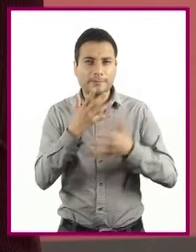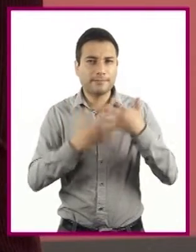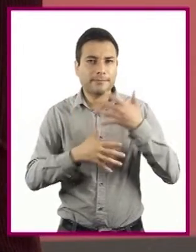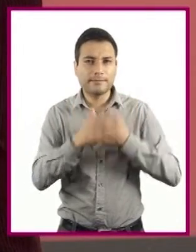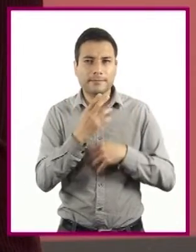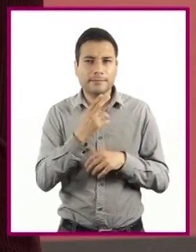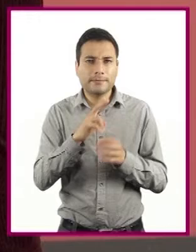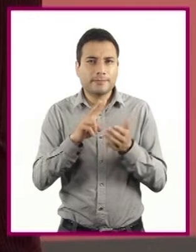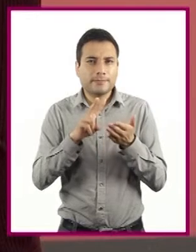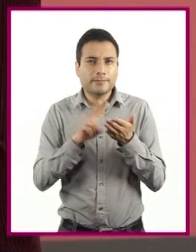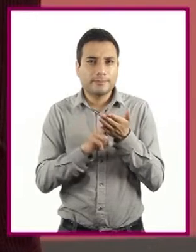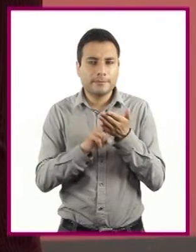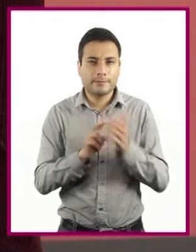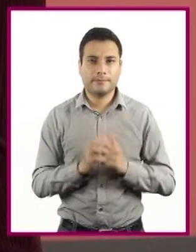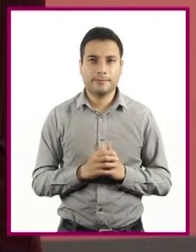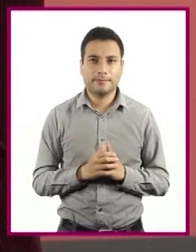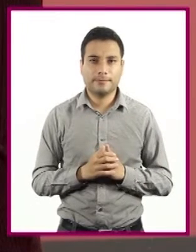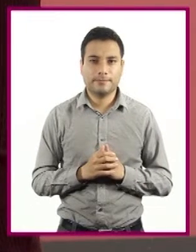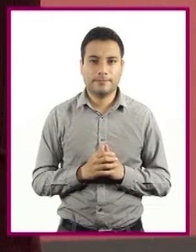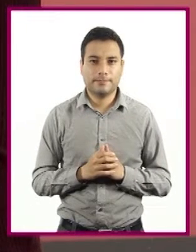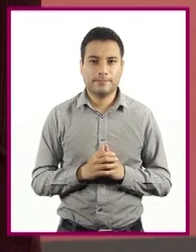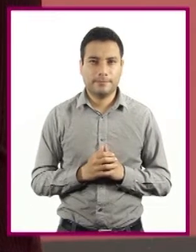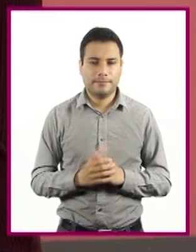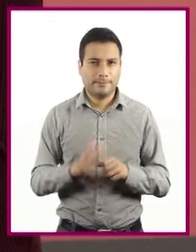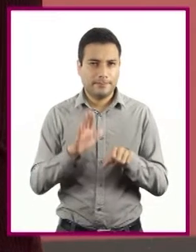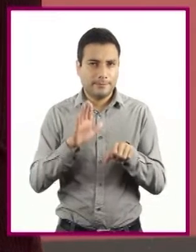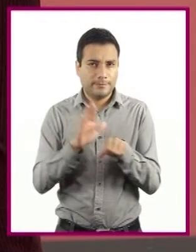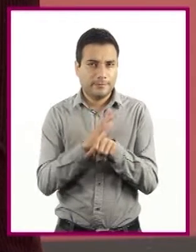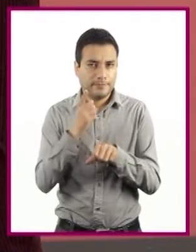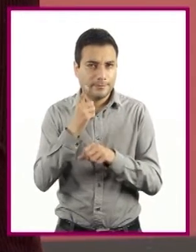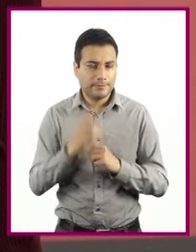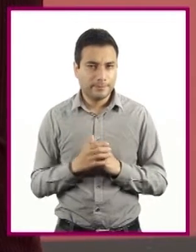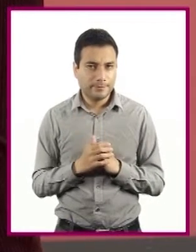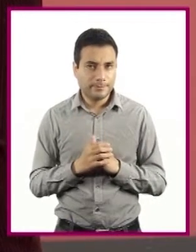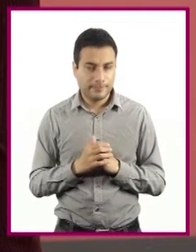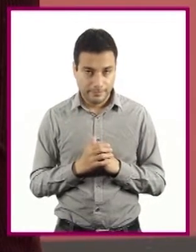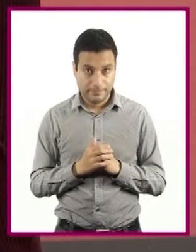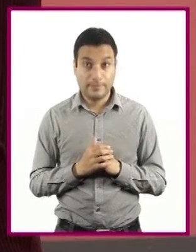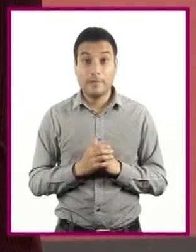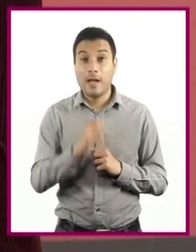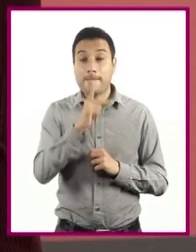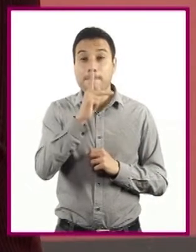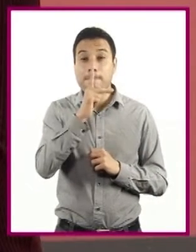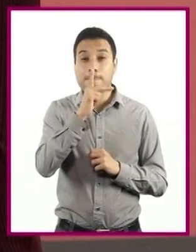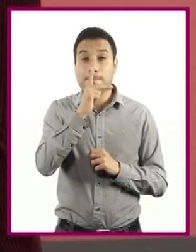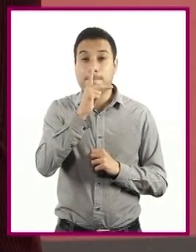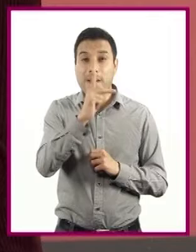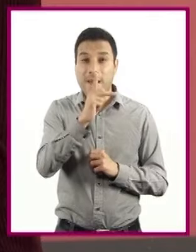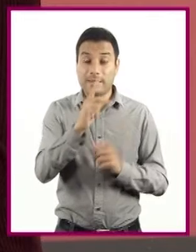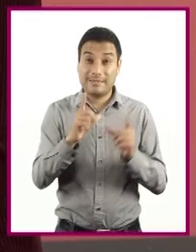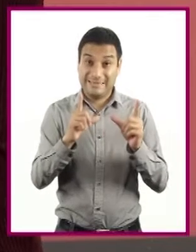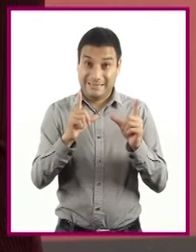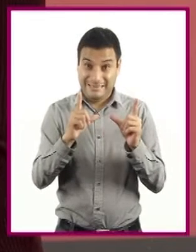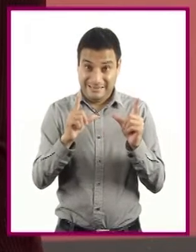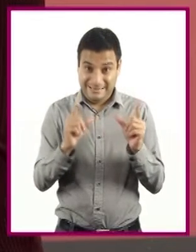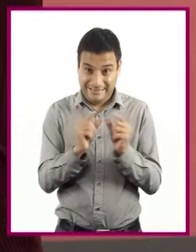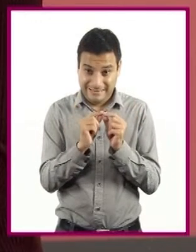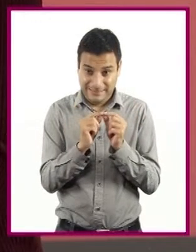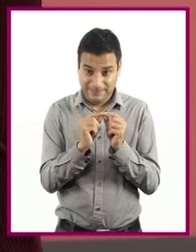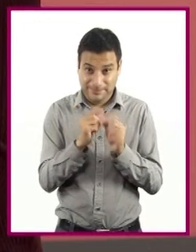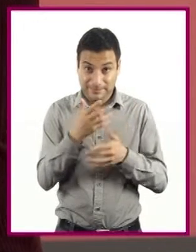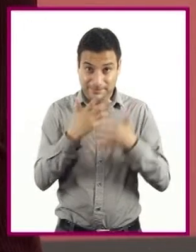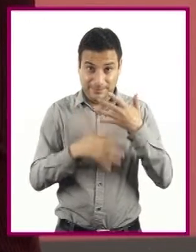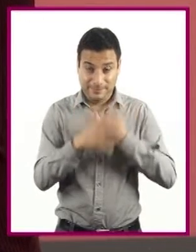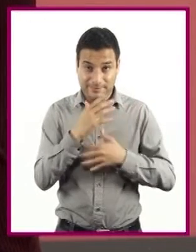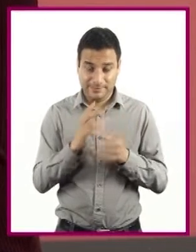los proverbios, dichos y refranes generalmente consiste en resumir con pocas palabras la sabiduría, el aprendizaje y las moralejas y humor